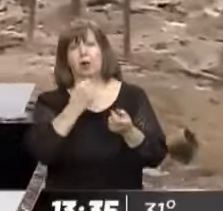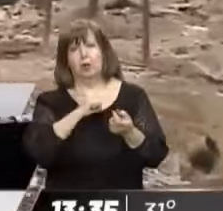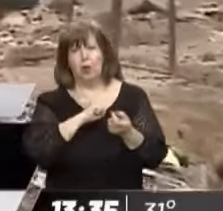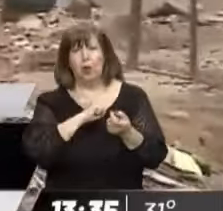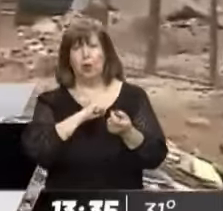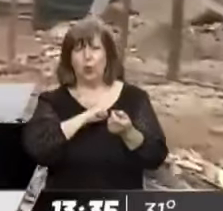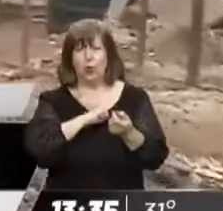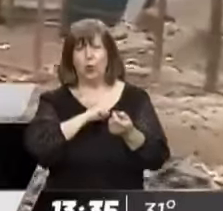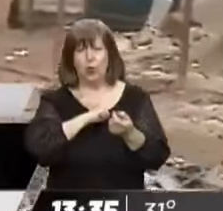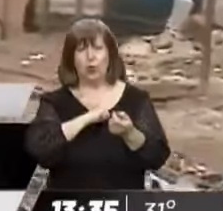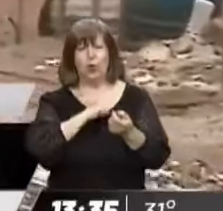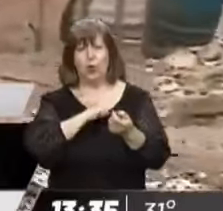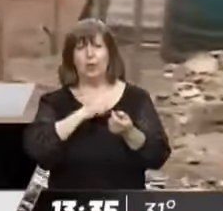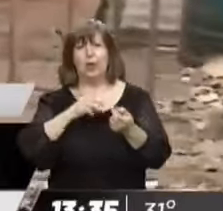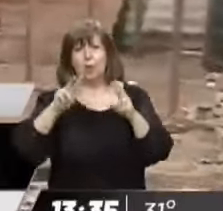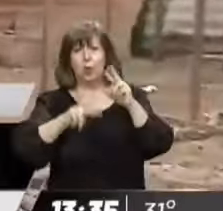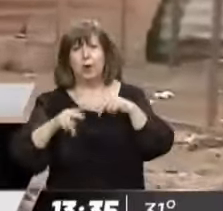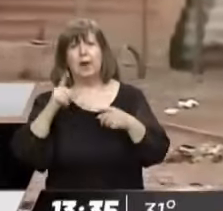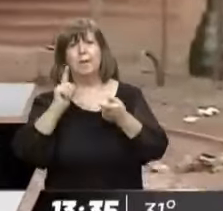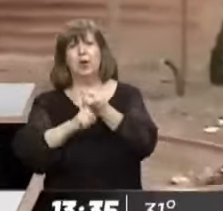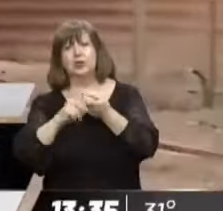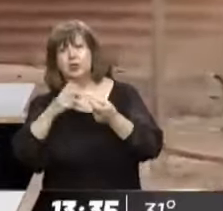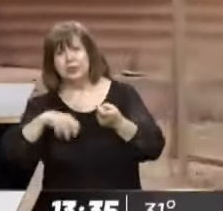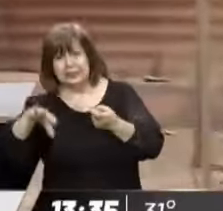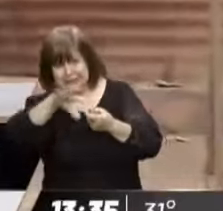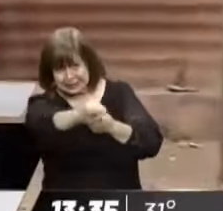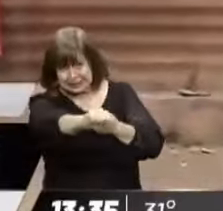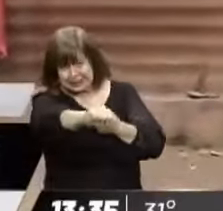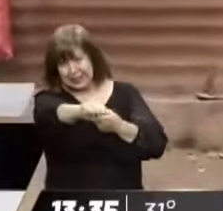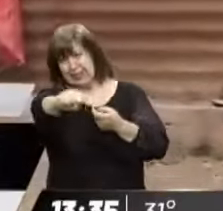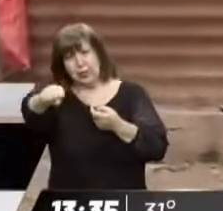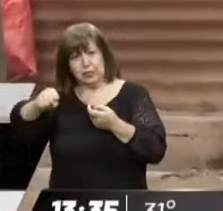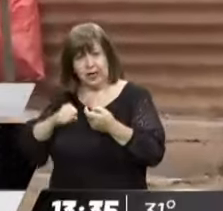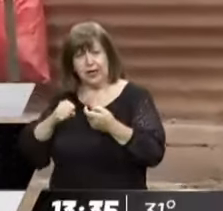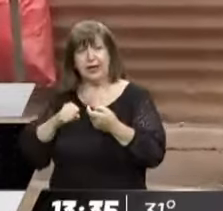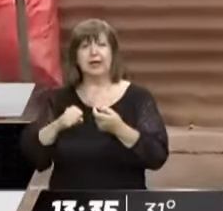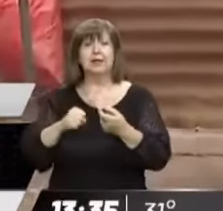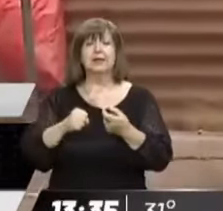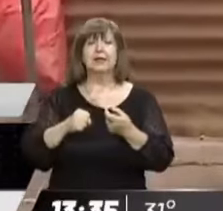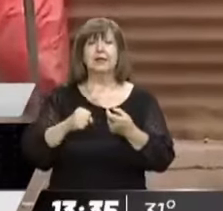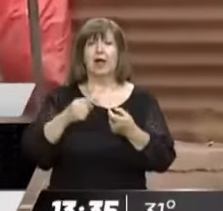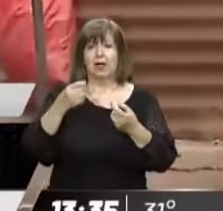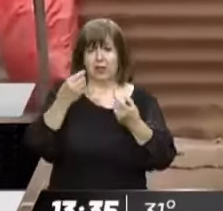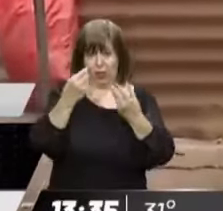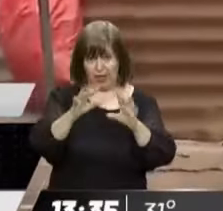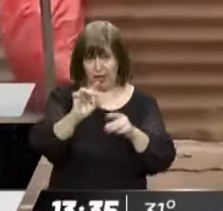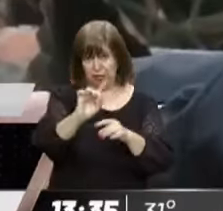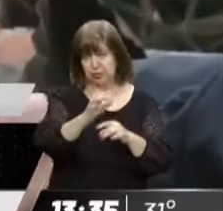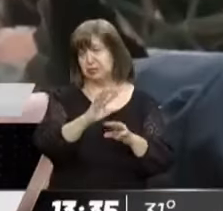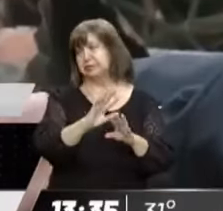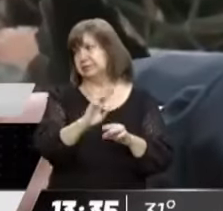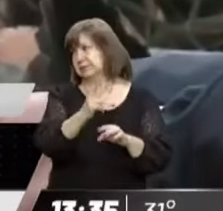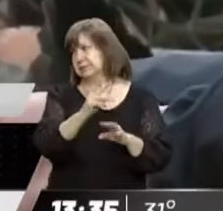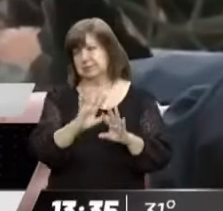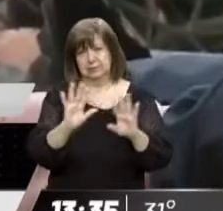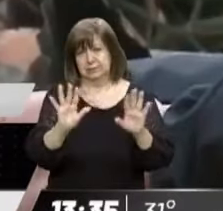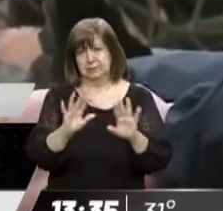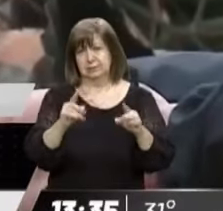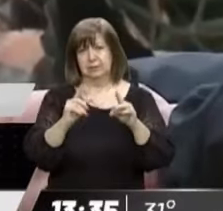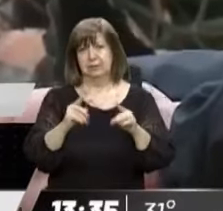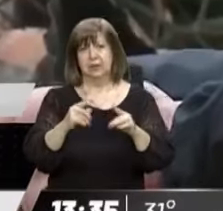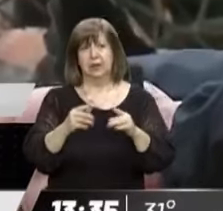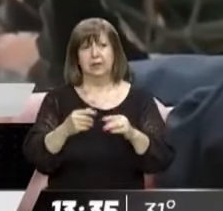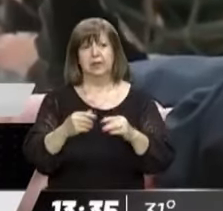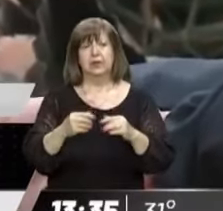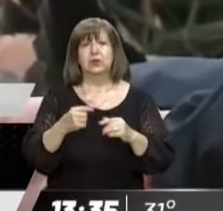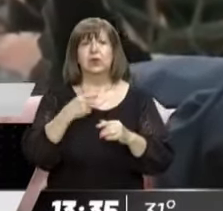que nosotros vivimos aquí, nadie, porque esto era un infierno. Si esto fue tremendo. Espero en Dios que a nadie más le pase